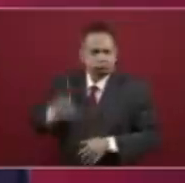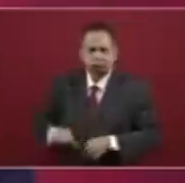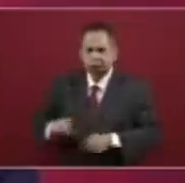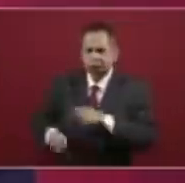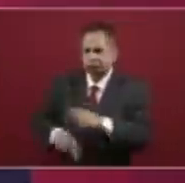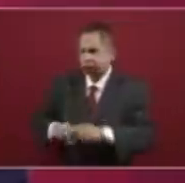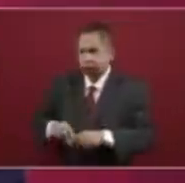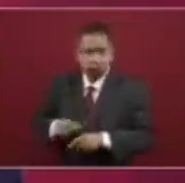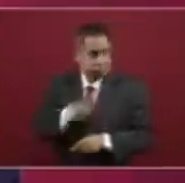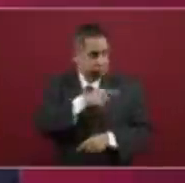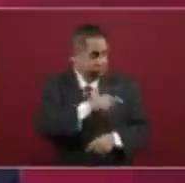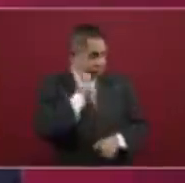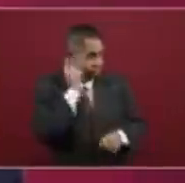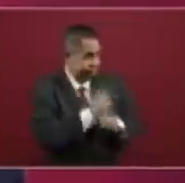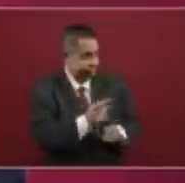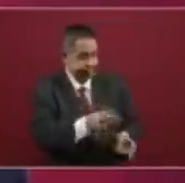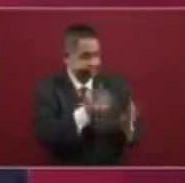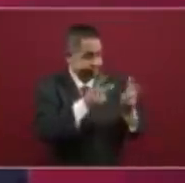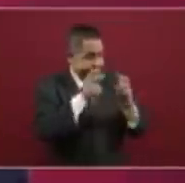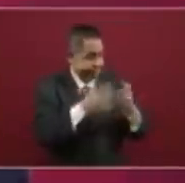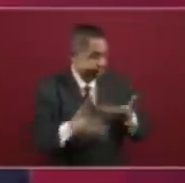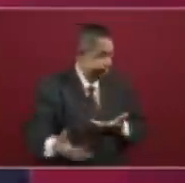todo lo robado,